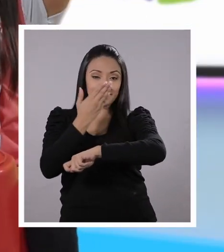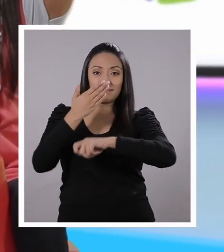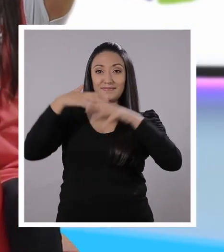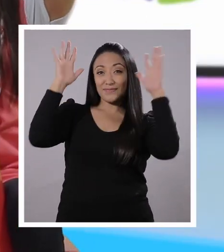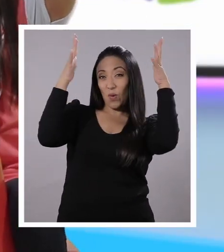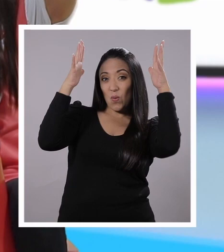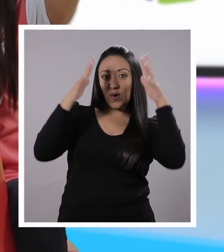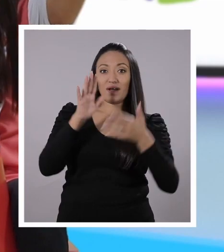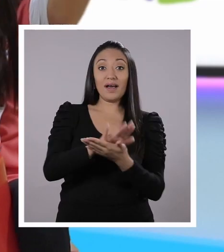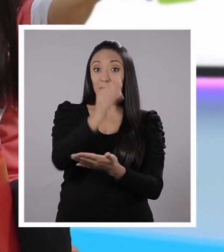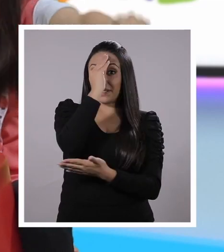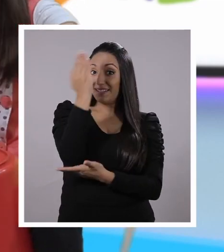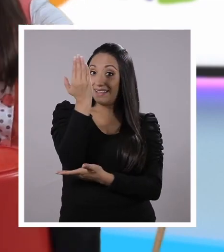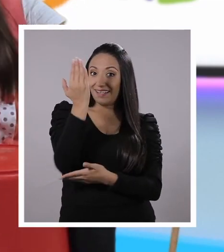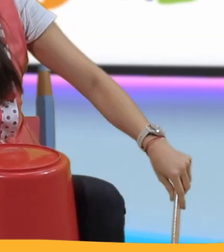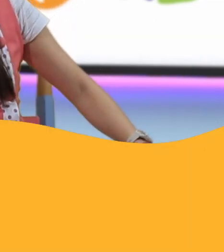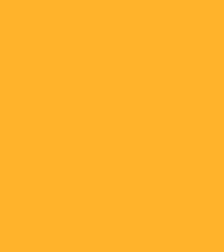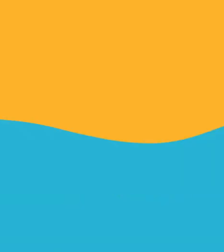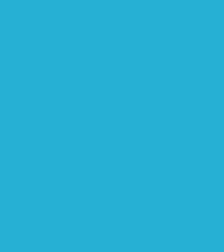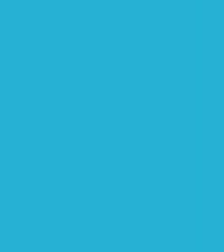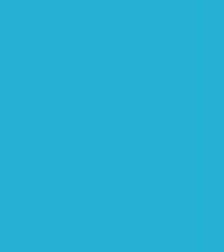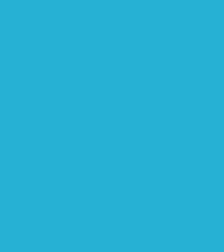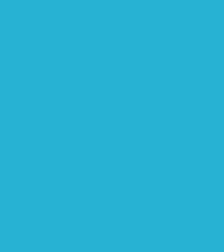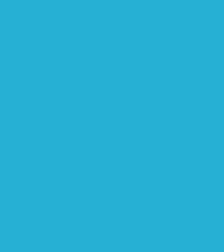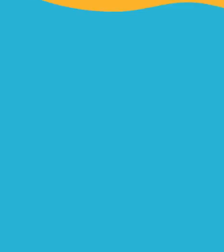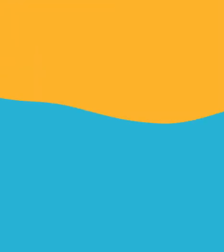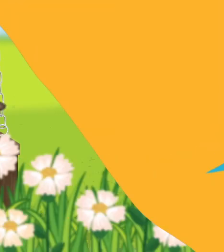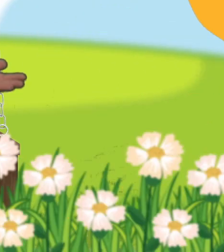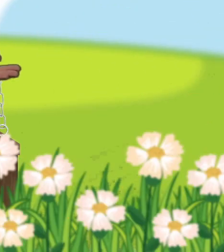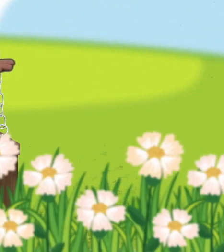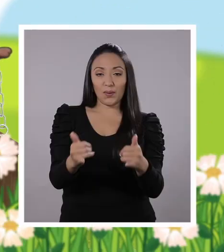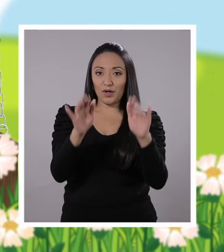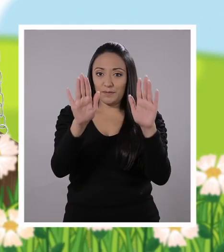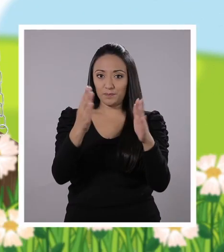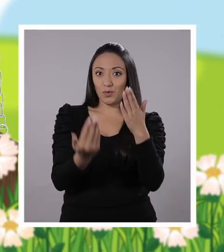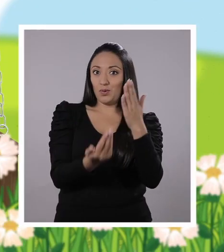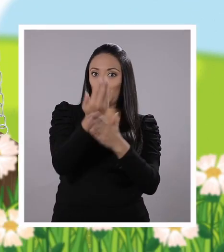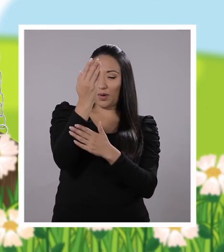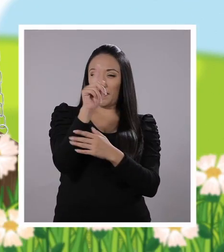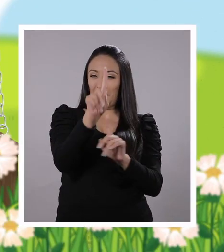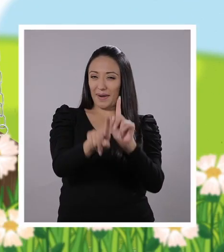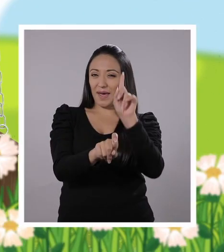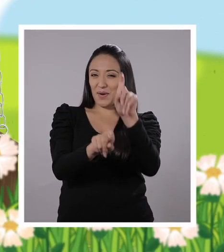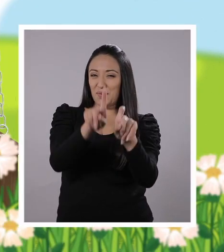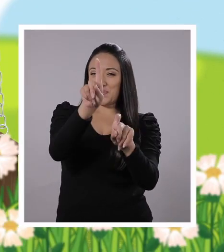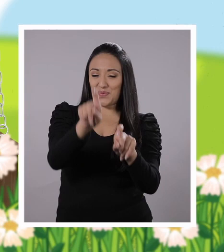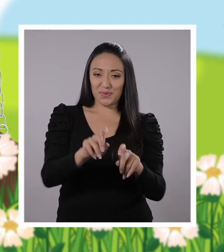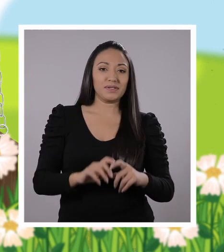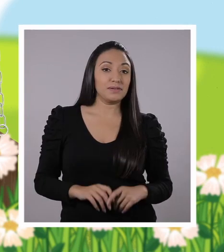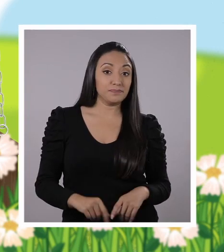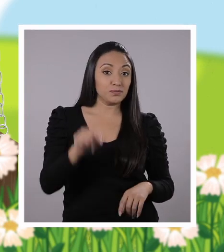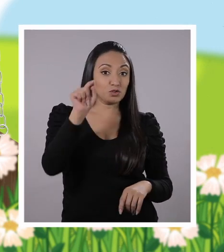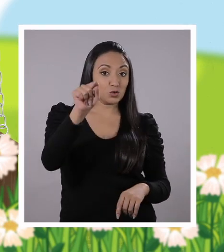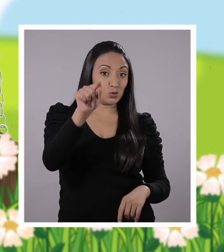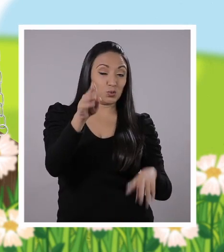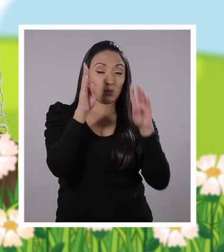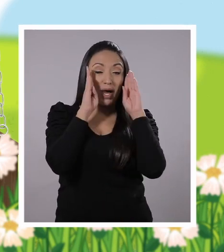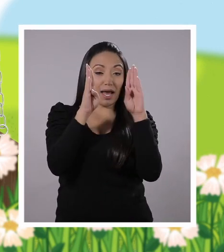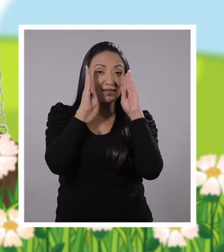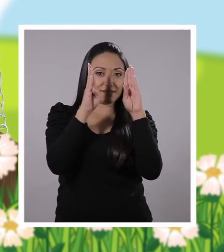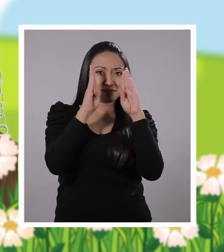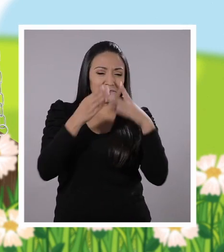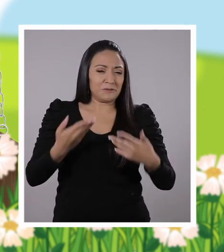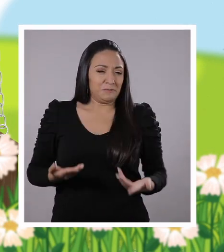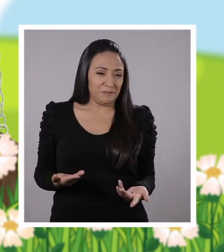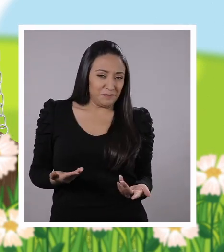¡Sí! ¡Woo! Aprender la tele. Aprender la tele. Hoy les tenemos una nueva adivinanza, así que van a abrir todos sus